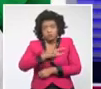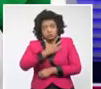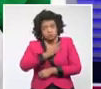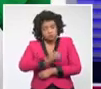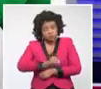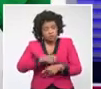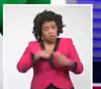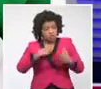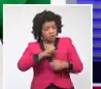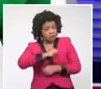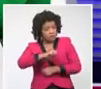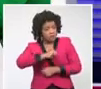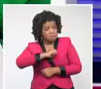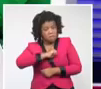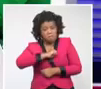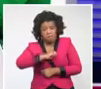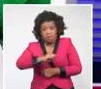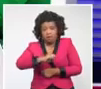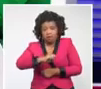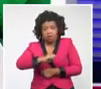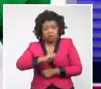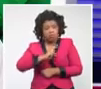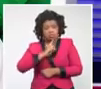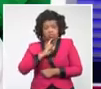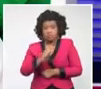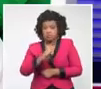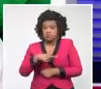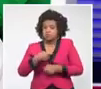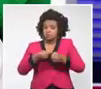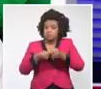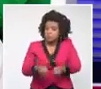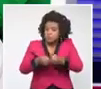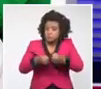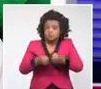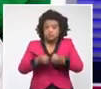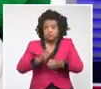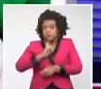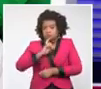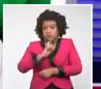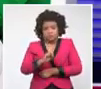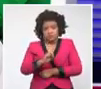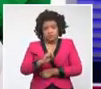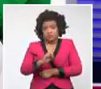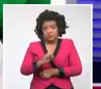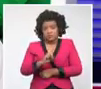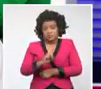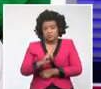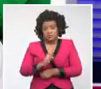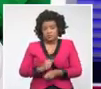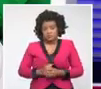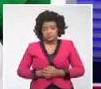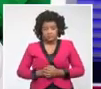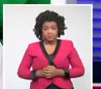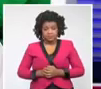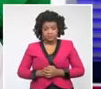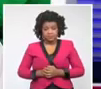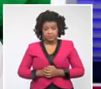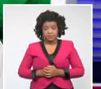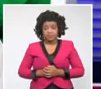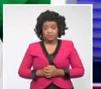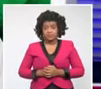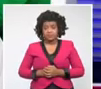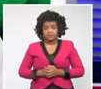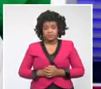parada cardiorrespiratoria que no fue posible reanimarlo, no obstante las maniobras que se aplicaron.